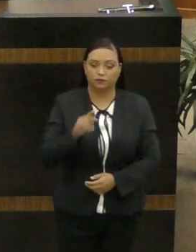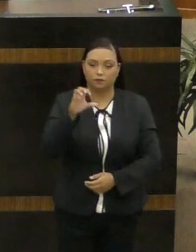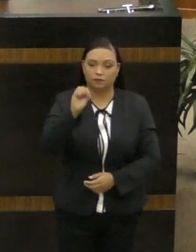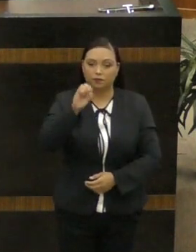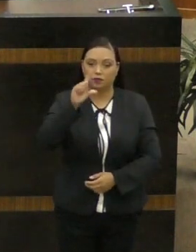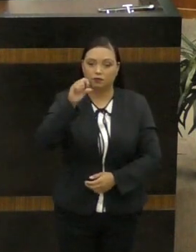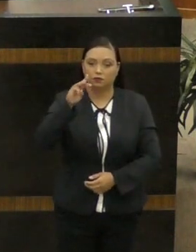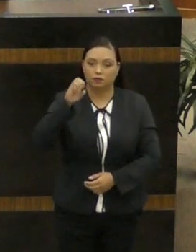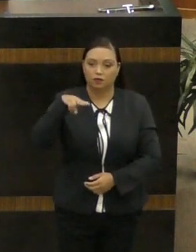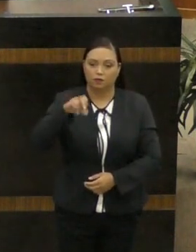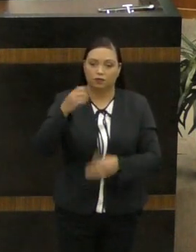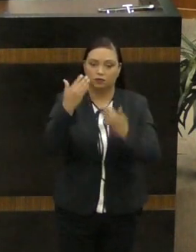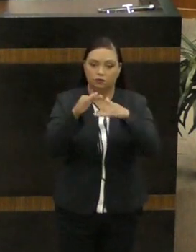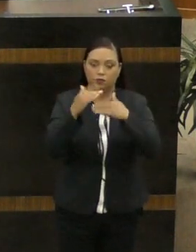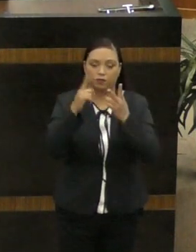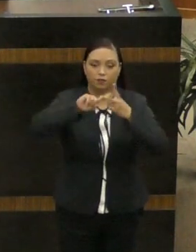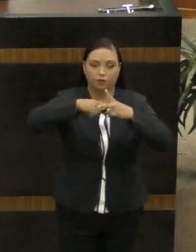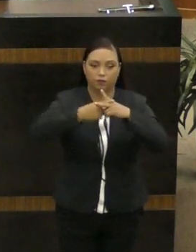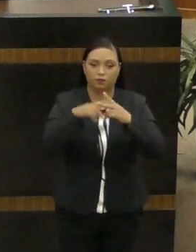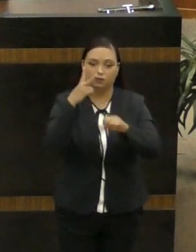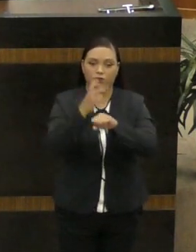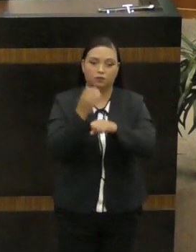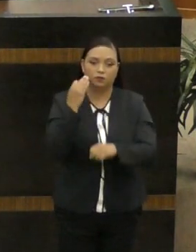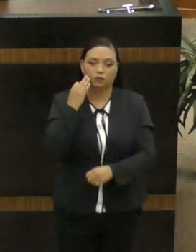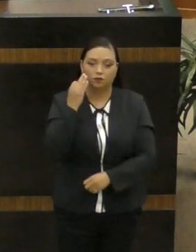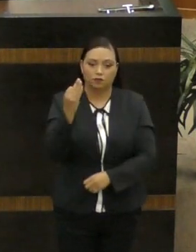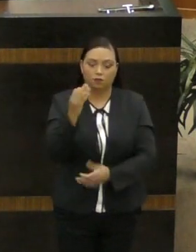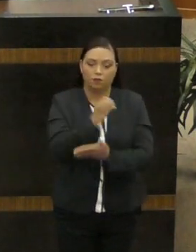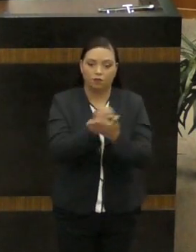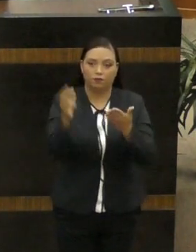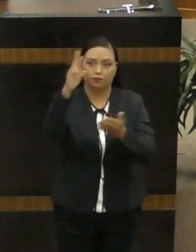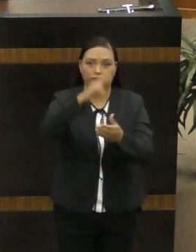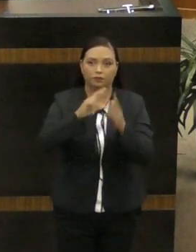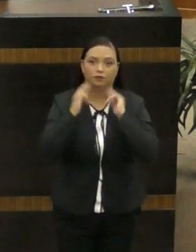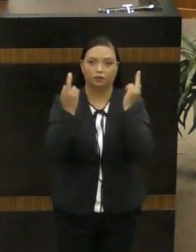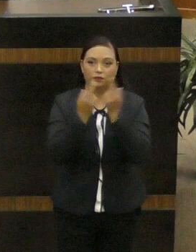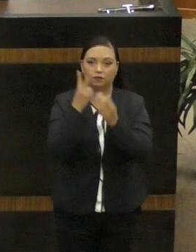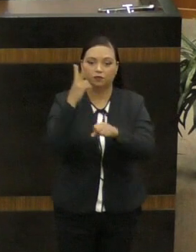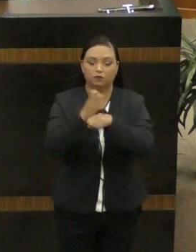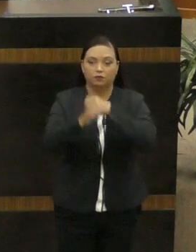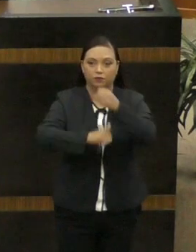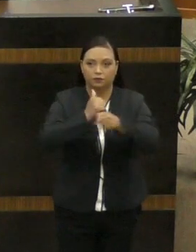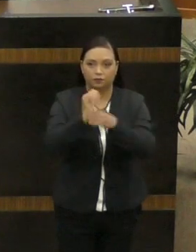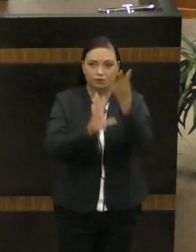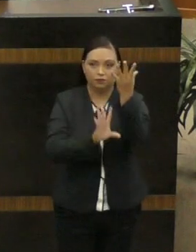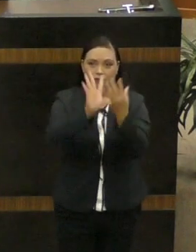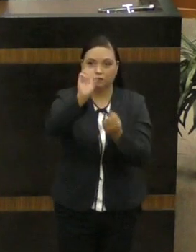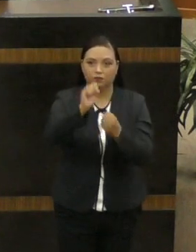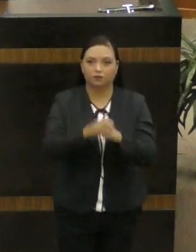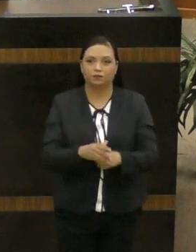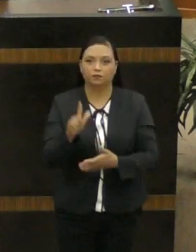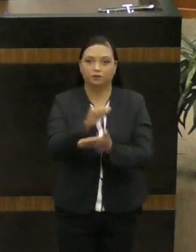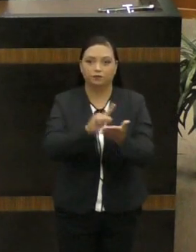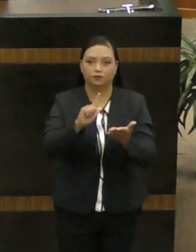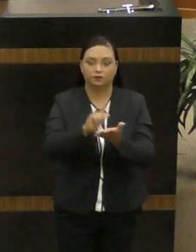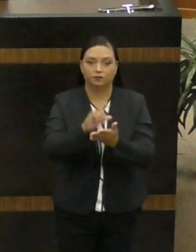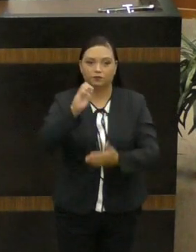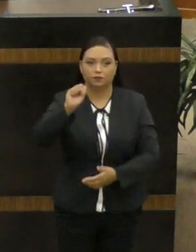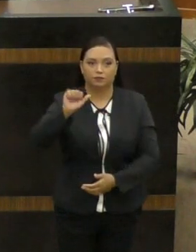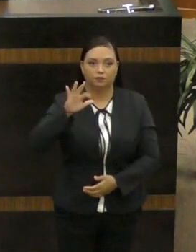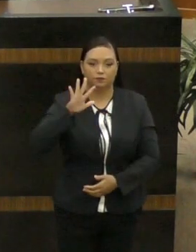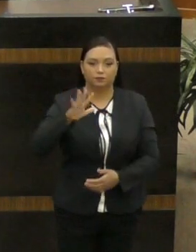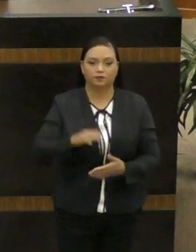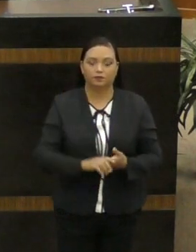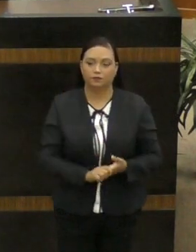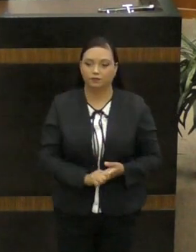solemne correspondiente al inicio del segundo periodo ordinario de sesiones del segundo año constitucional de esta legislatura